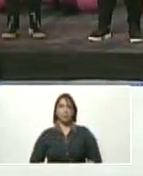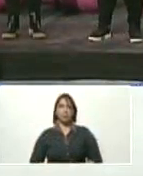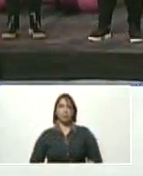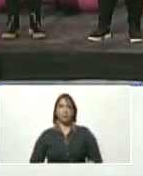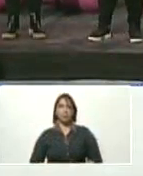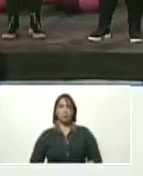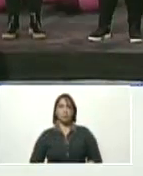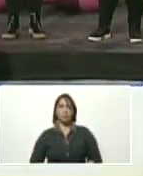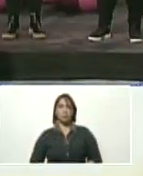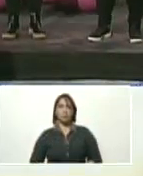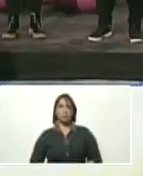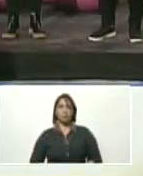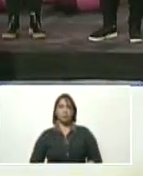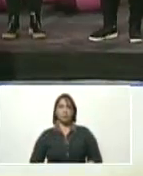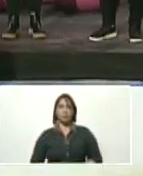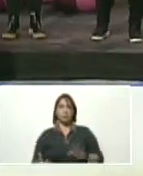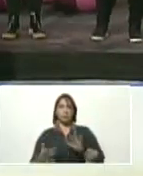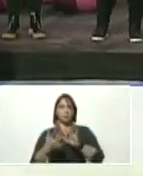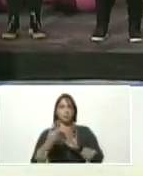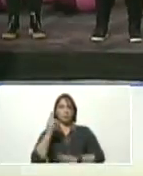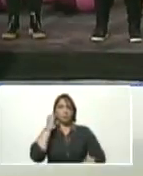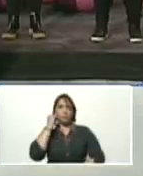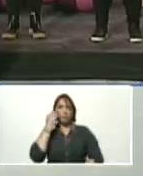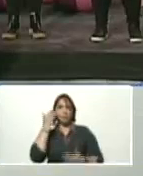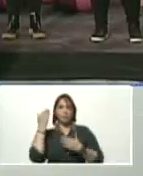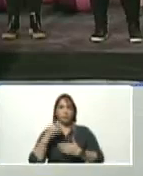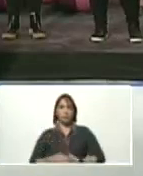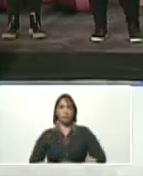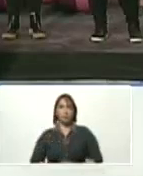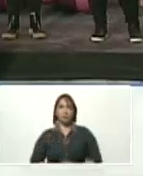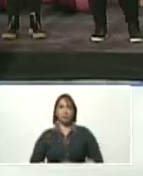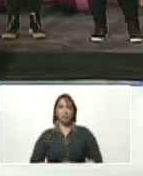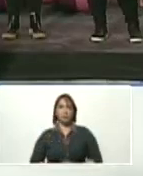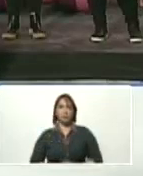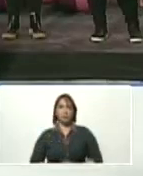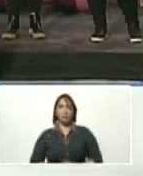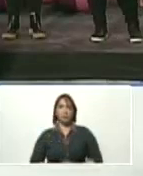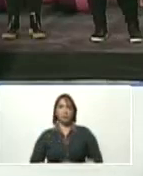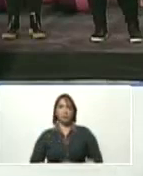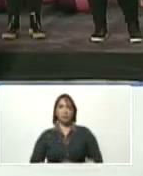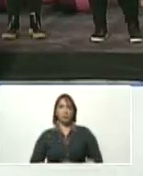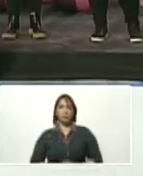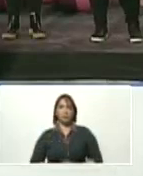Ahora le voy a dar el paso a la compañera de la...